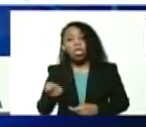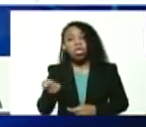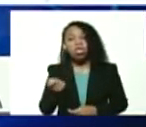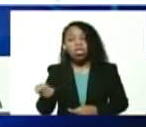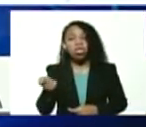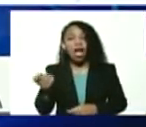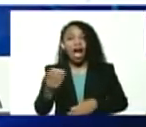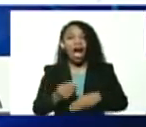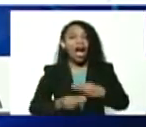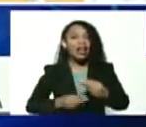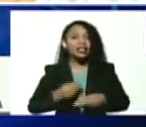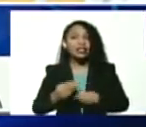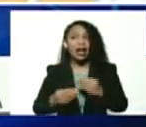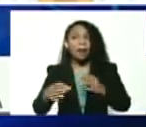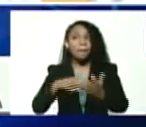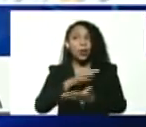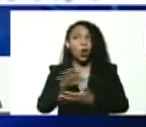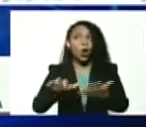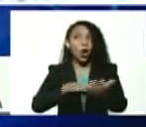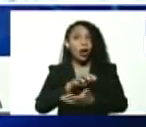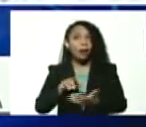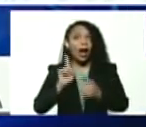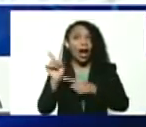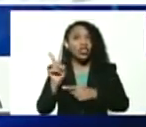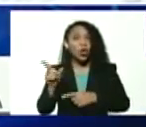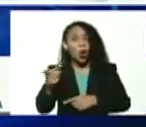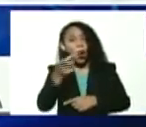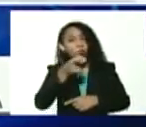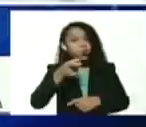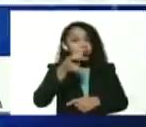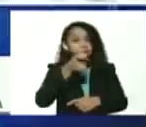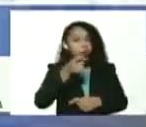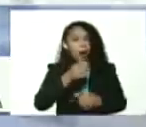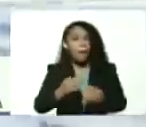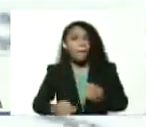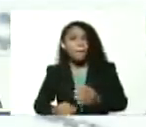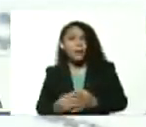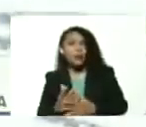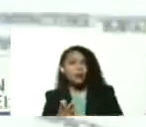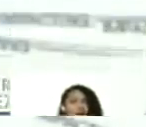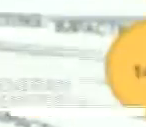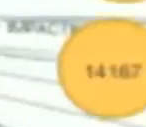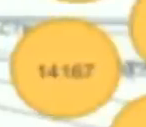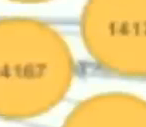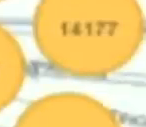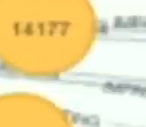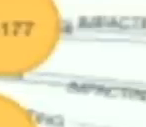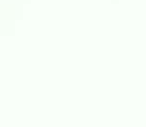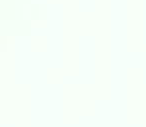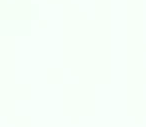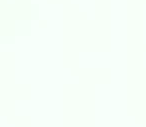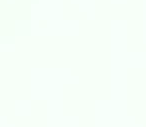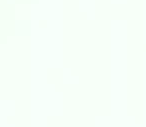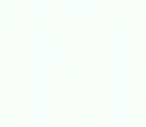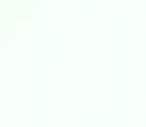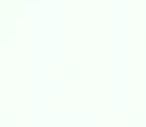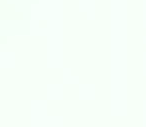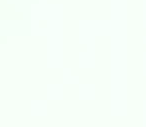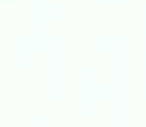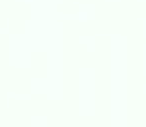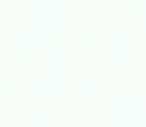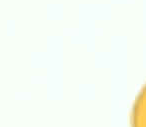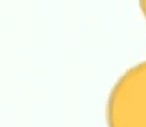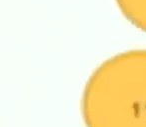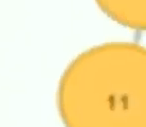crear incidencia. Ellos buscan influir en la calificación de hechos de